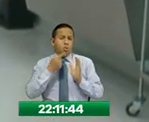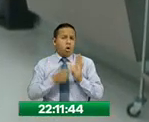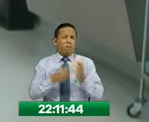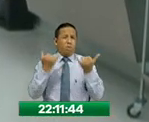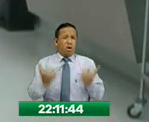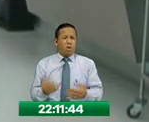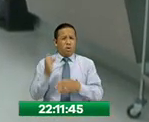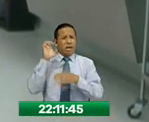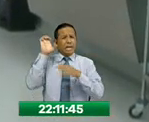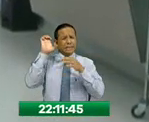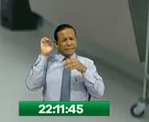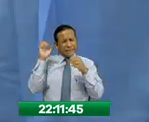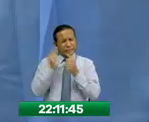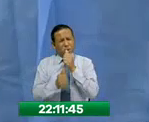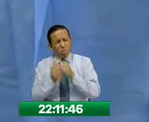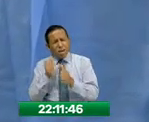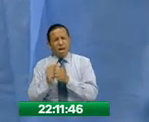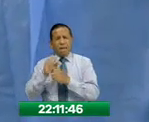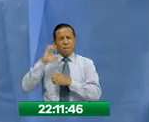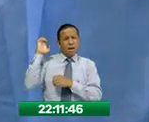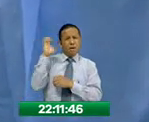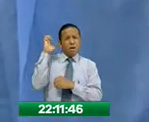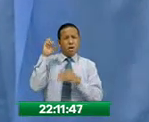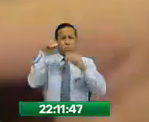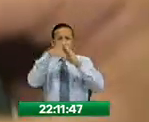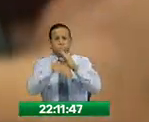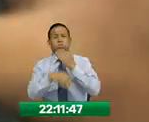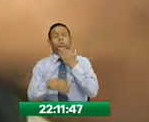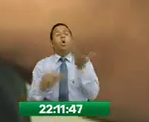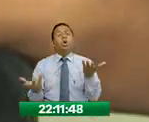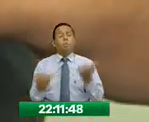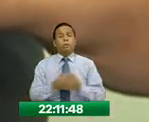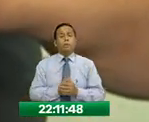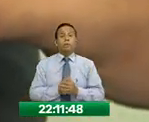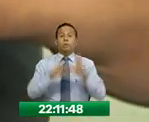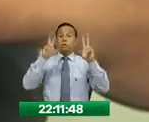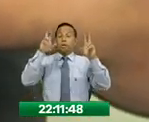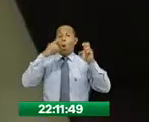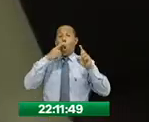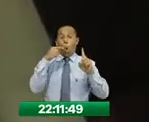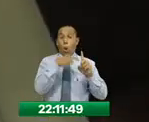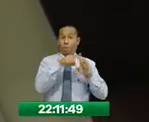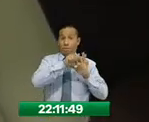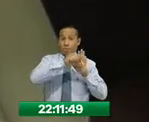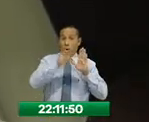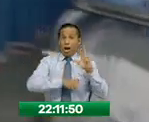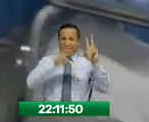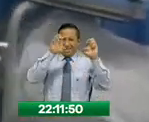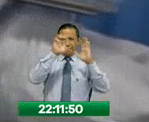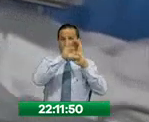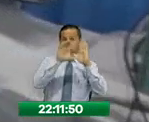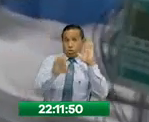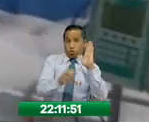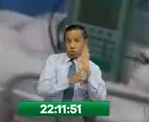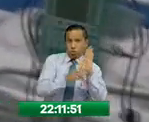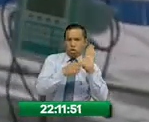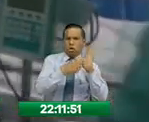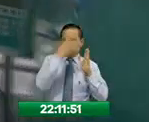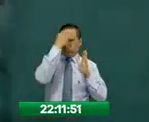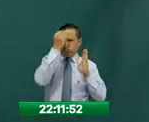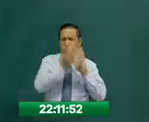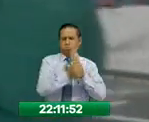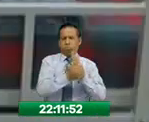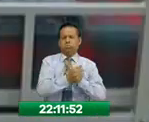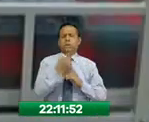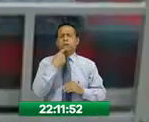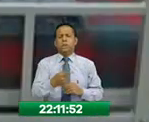sanitaria no ha terminado, continúa la calamidad pública. Así el constitucionalista Ismael Quintana explicó que la renovación por 30 días más